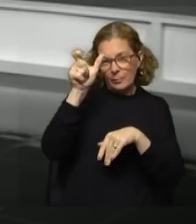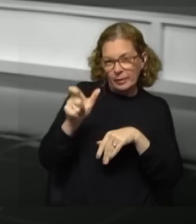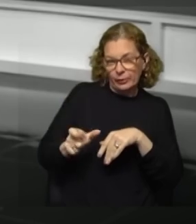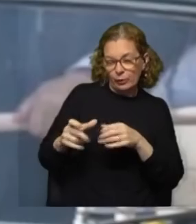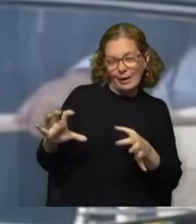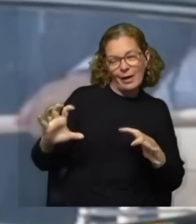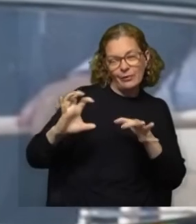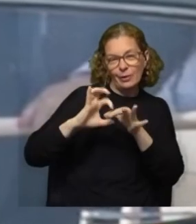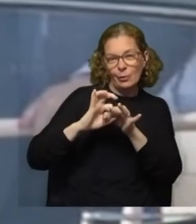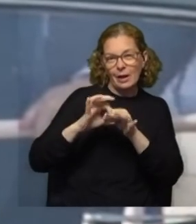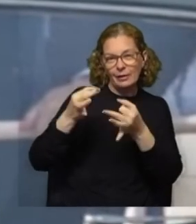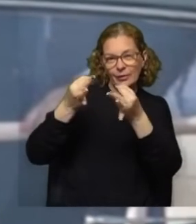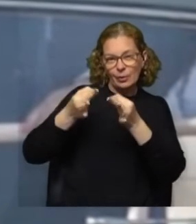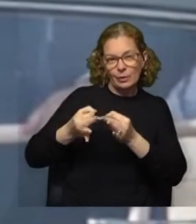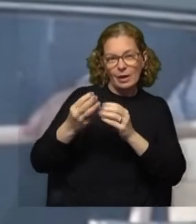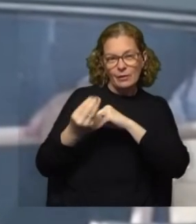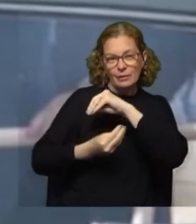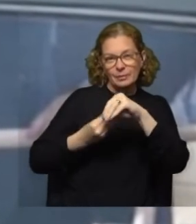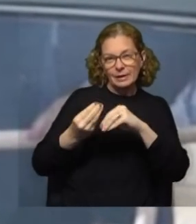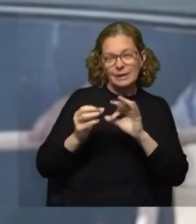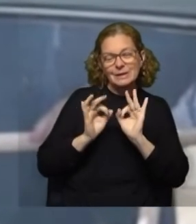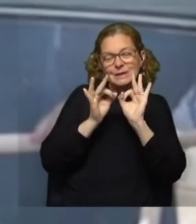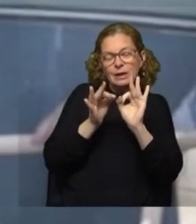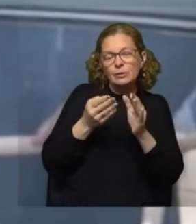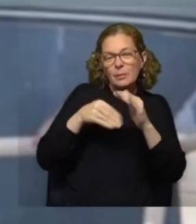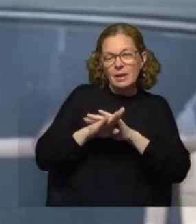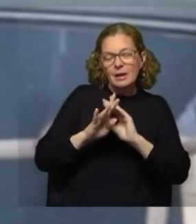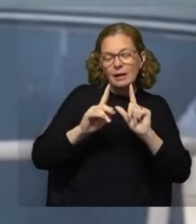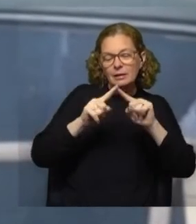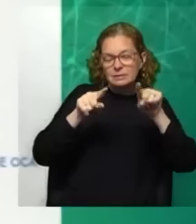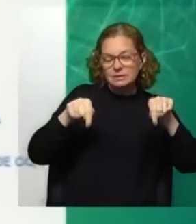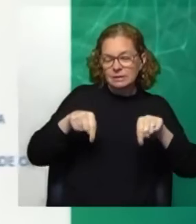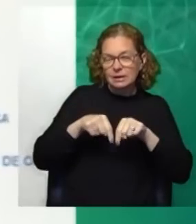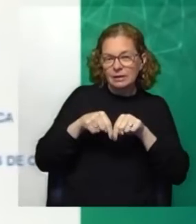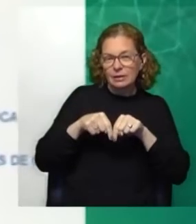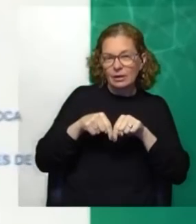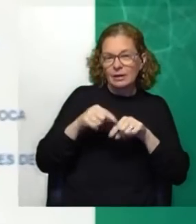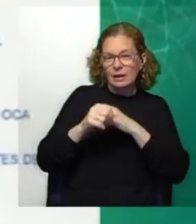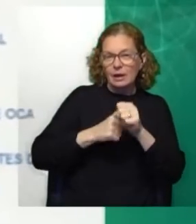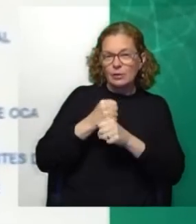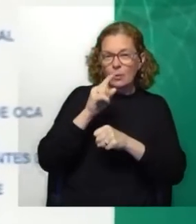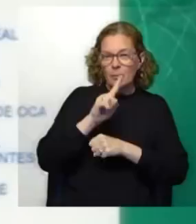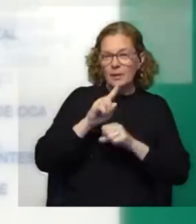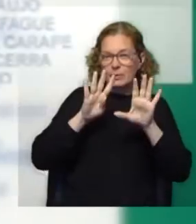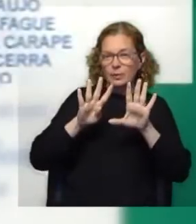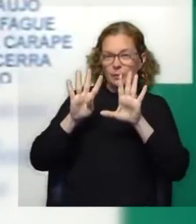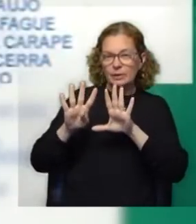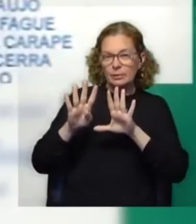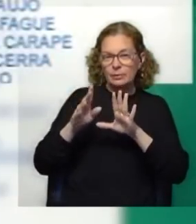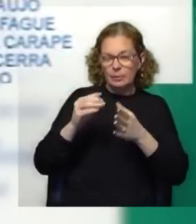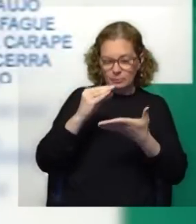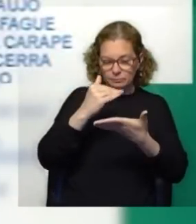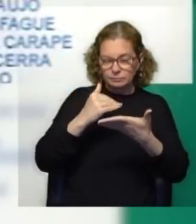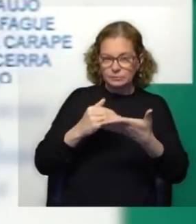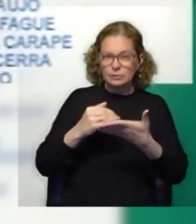vinculada a la seguridad de la familia llegando incluso a integrar listas de la realismo en 1999 Alejandro estesiano fue